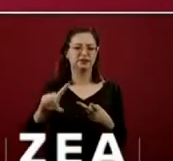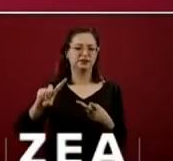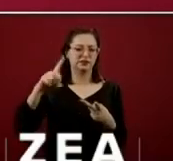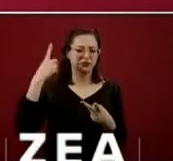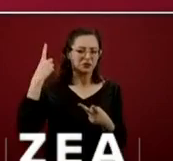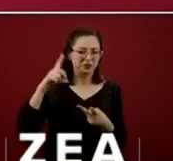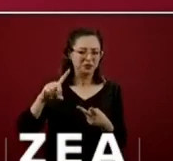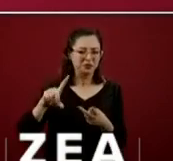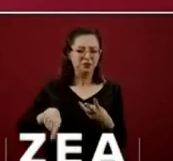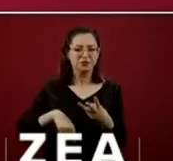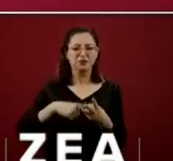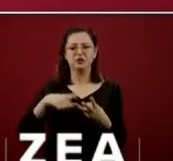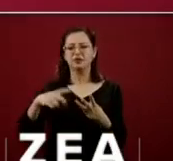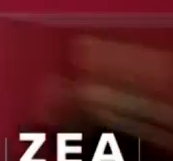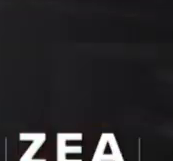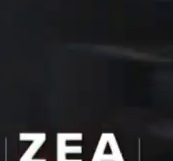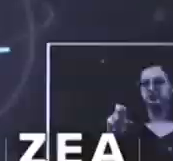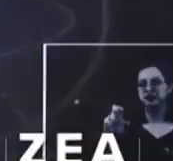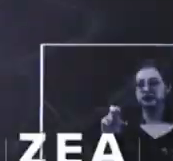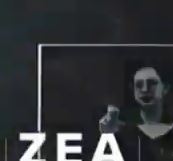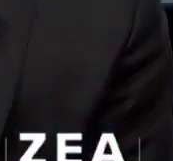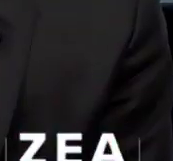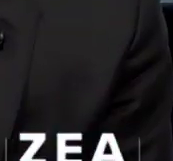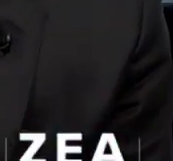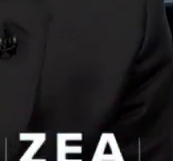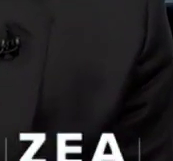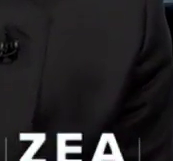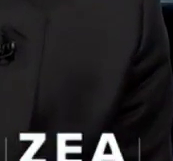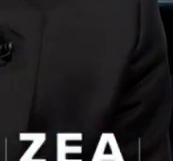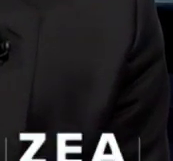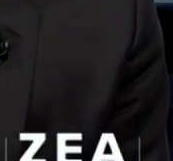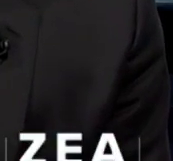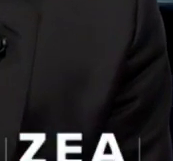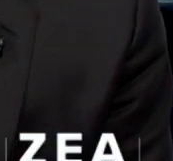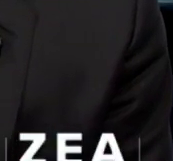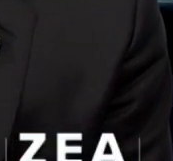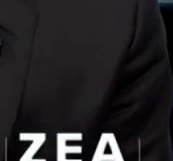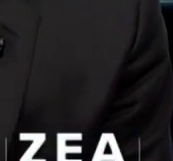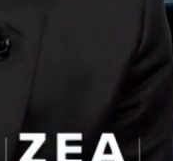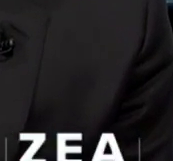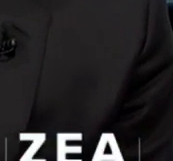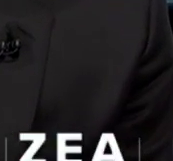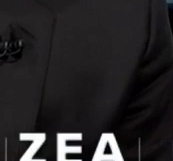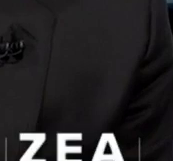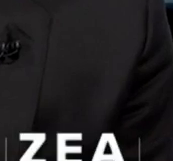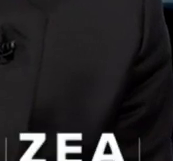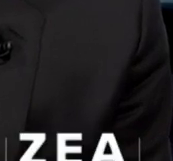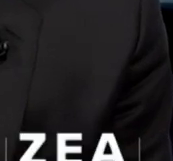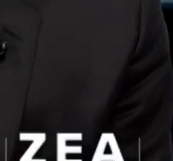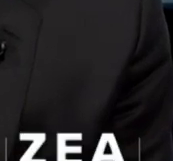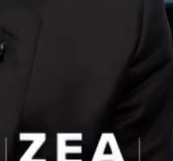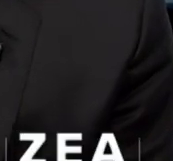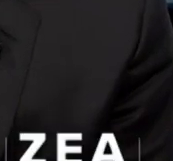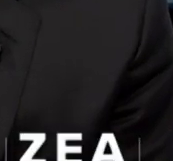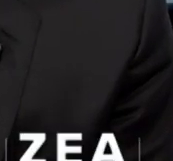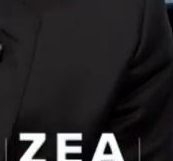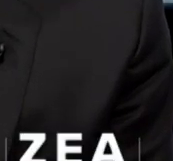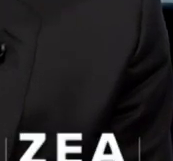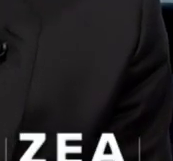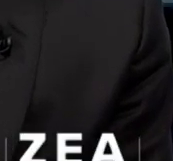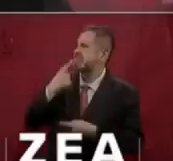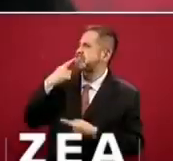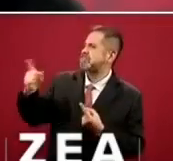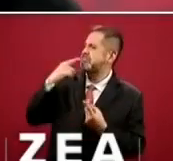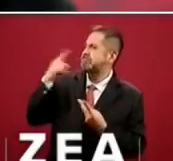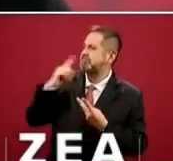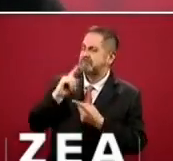Durango, de Chihuahua. También durante la conferencia matutina, el presidente propuso premiar a los empresarios que denuncien